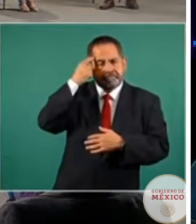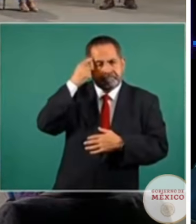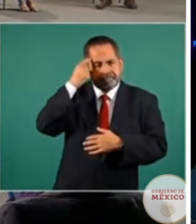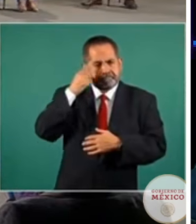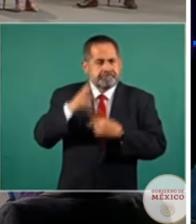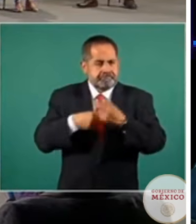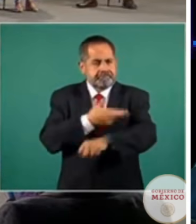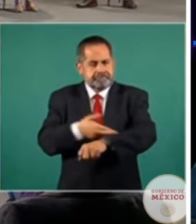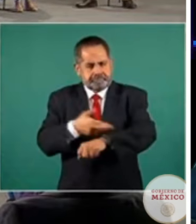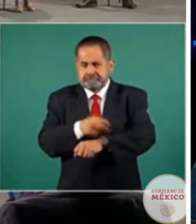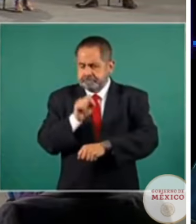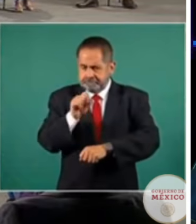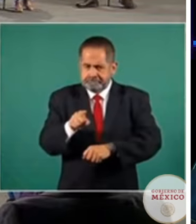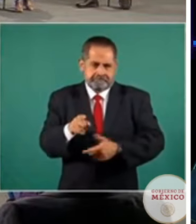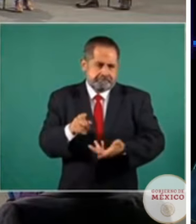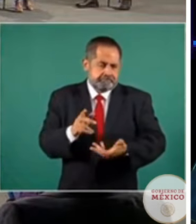cartas en este asunto.